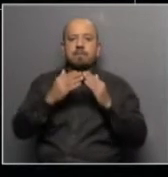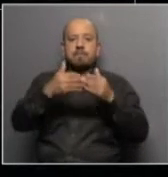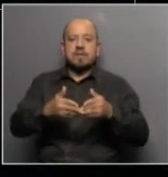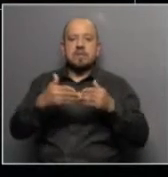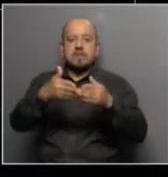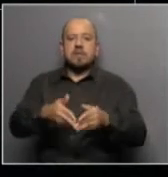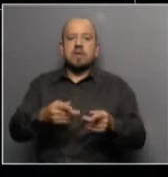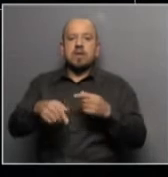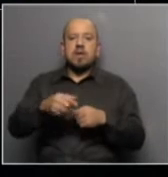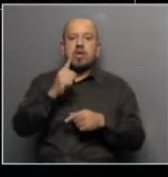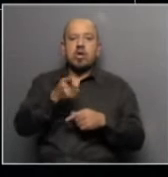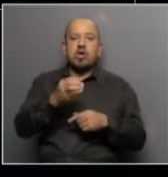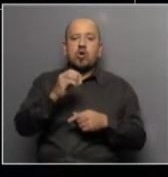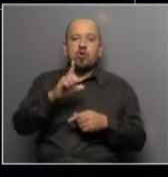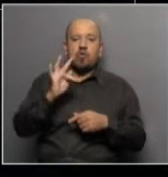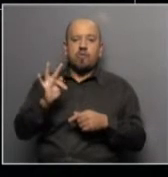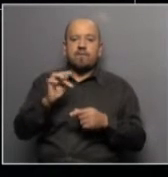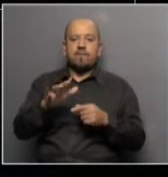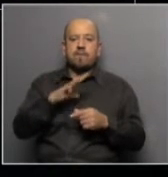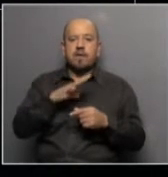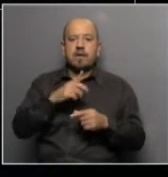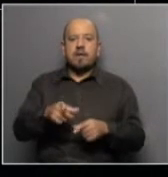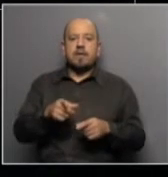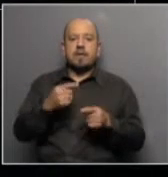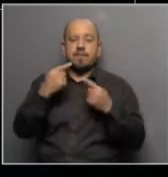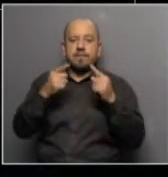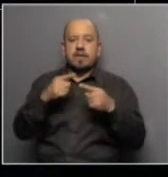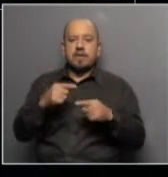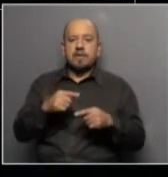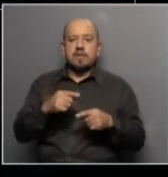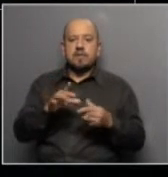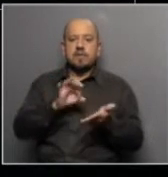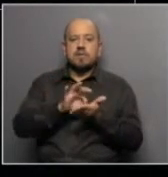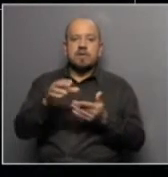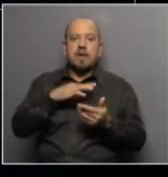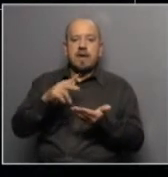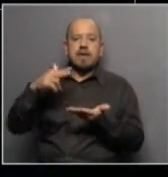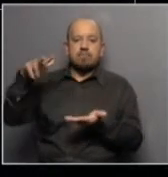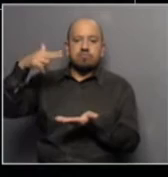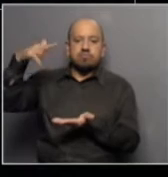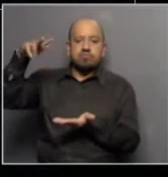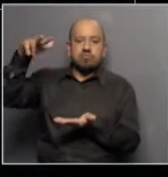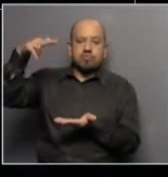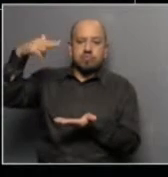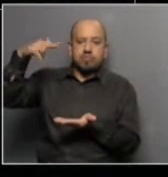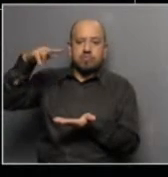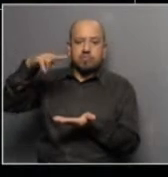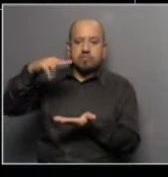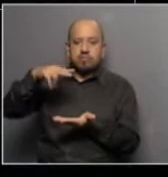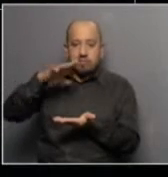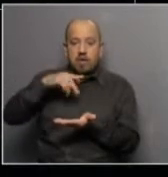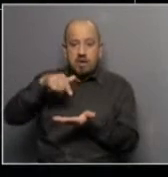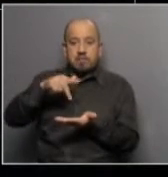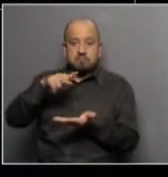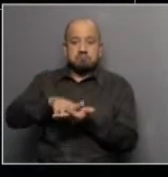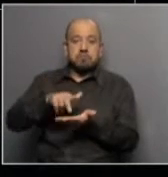clubhouse, campo de golf, eso dependiendo del barrio privado, hay diferentes tipos de servicios, hasta también hay helipuertos en los barrios privados, y eso es como cierta exclusividad